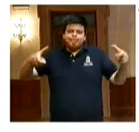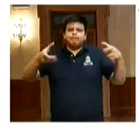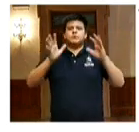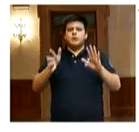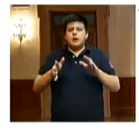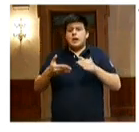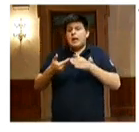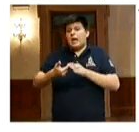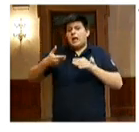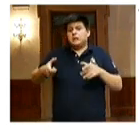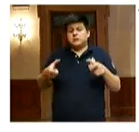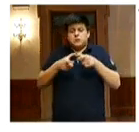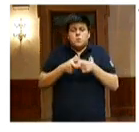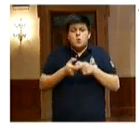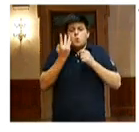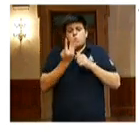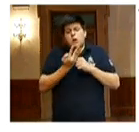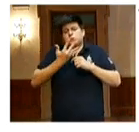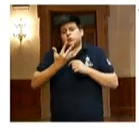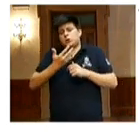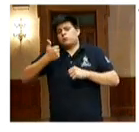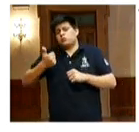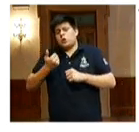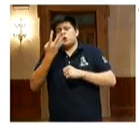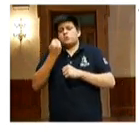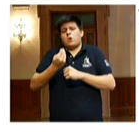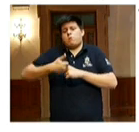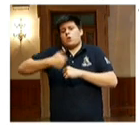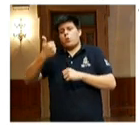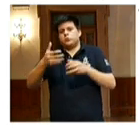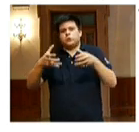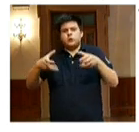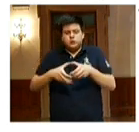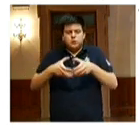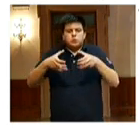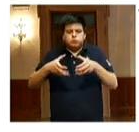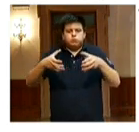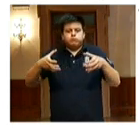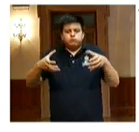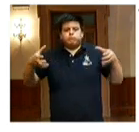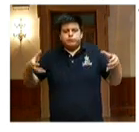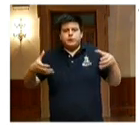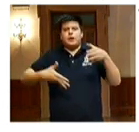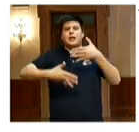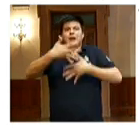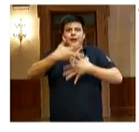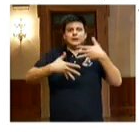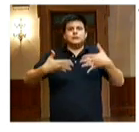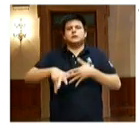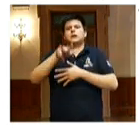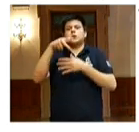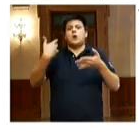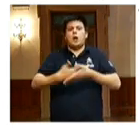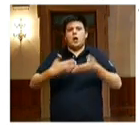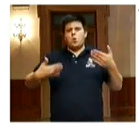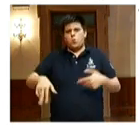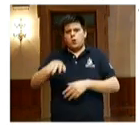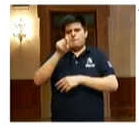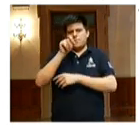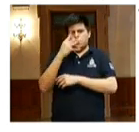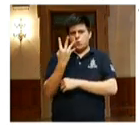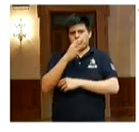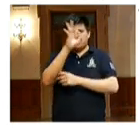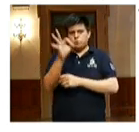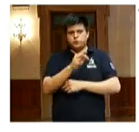estar en un 4 un 5 un 6 91 11 15 18 y ahí estamos hoy en 24 por ciento